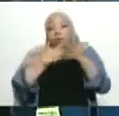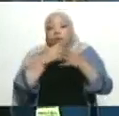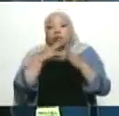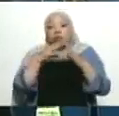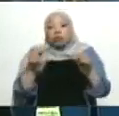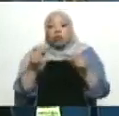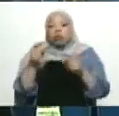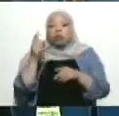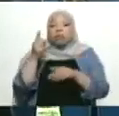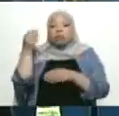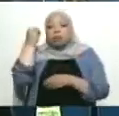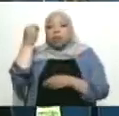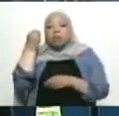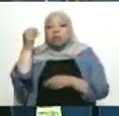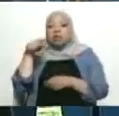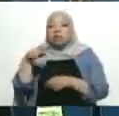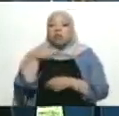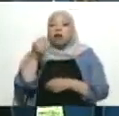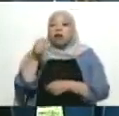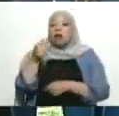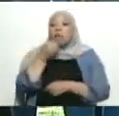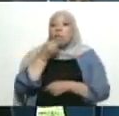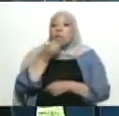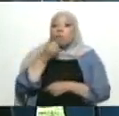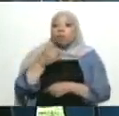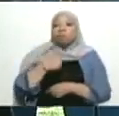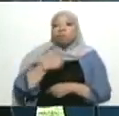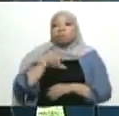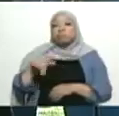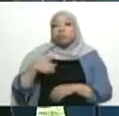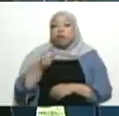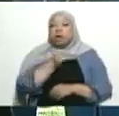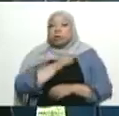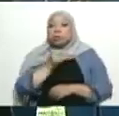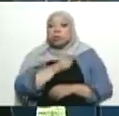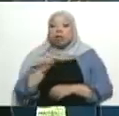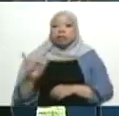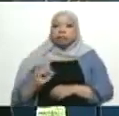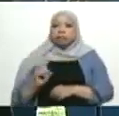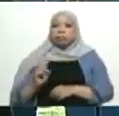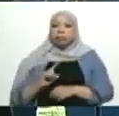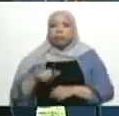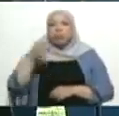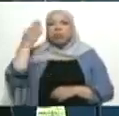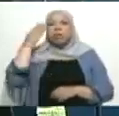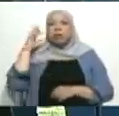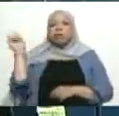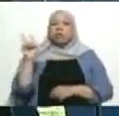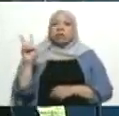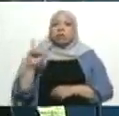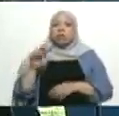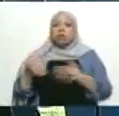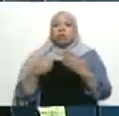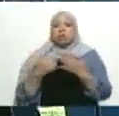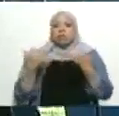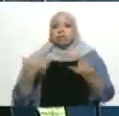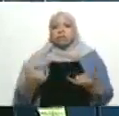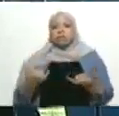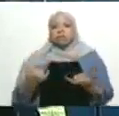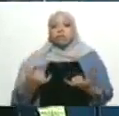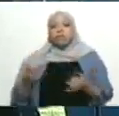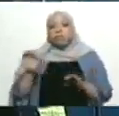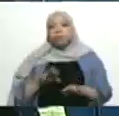todos. Pensaron ellos que nos iban a asustar. No saben de qué estamos hechos los venezolanos y las venezolanas. No